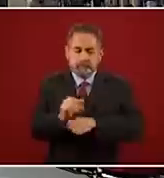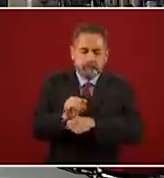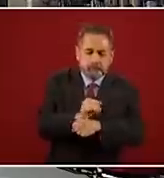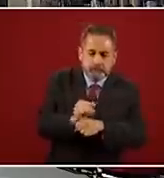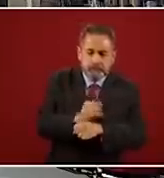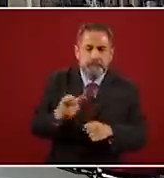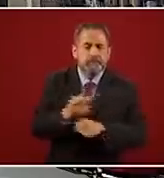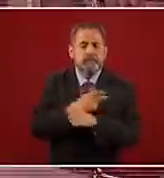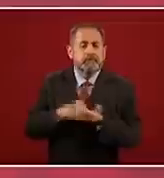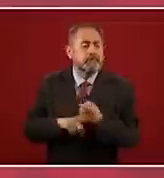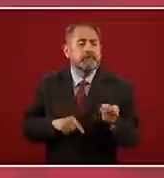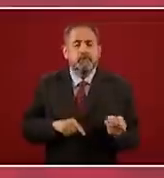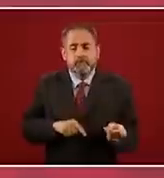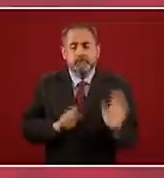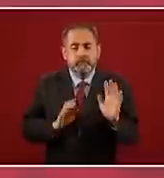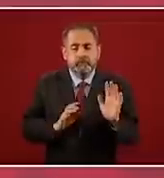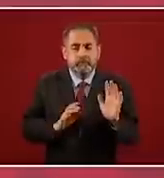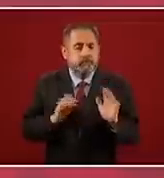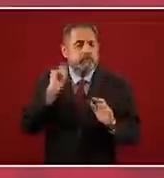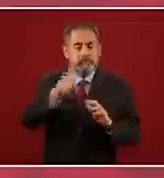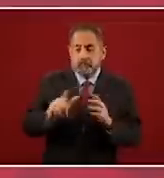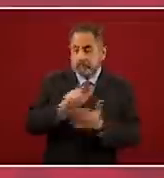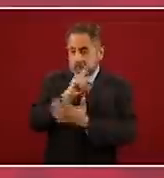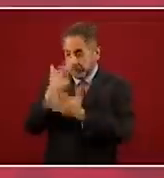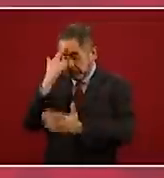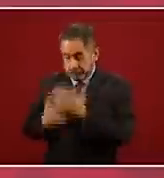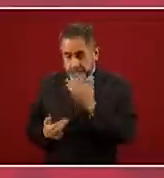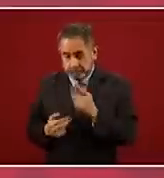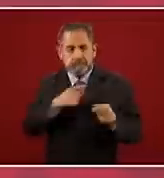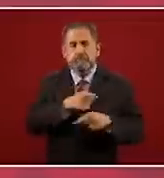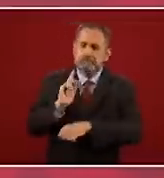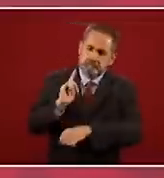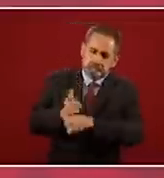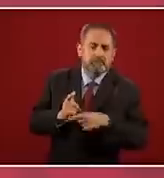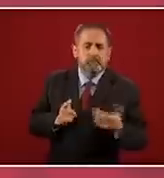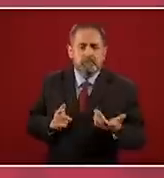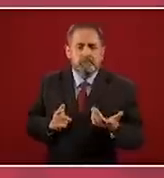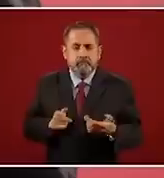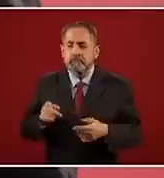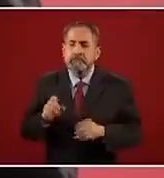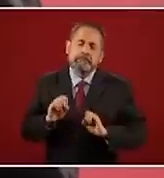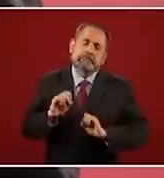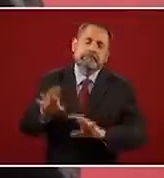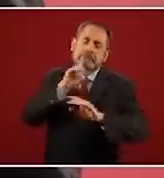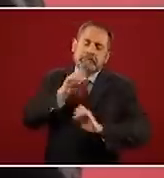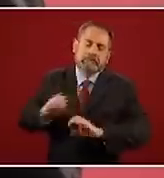cometió una infracción. Y también no hay impunidad.